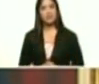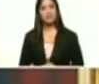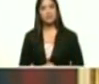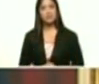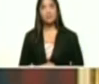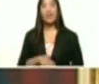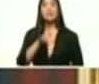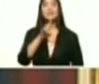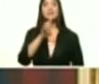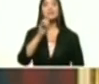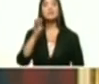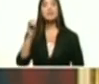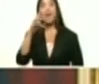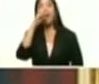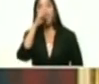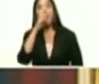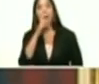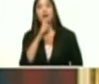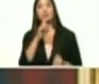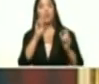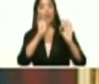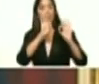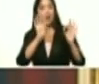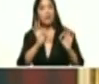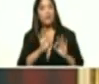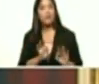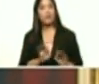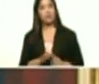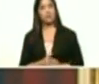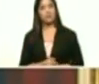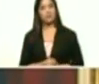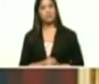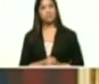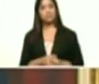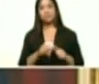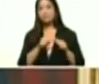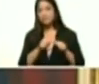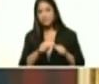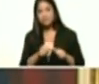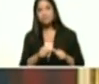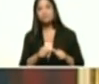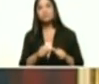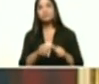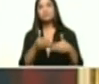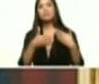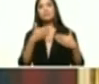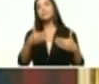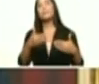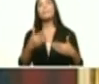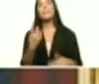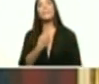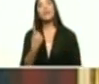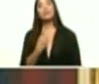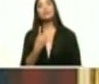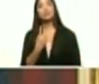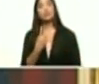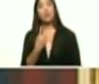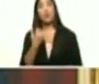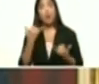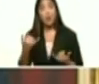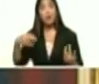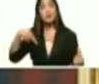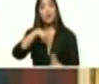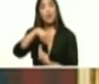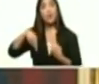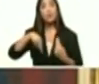son 100 años, de un modelo, que marcó, solamente, en épocas de revolución,